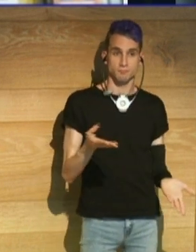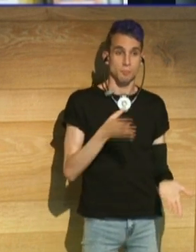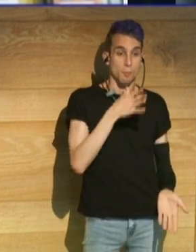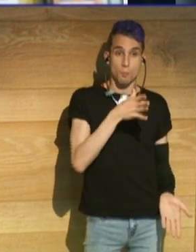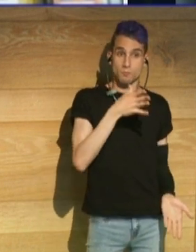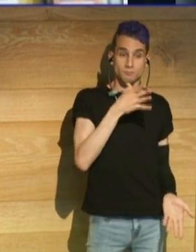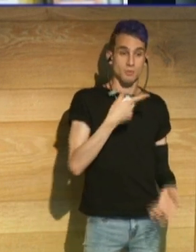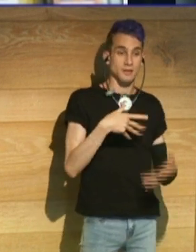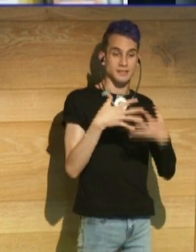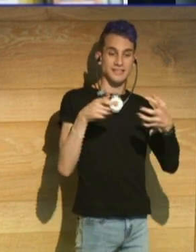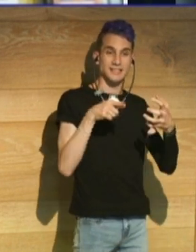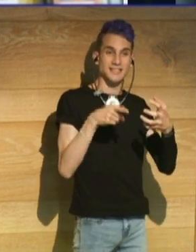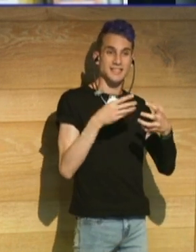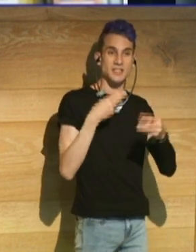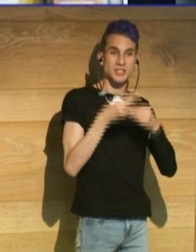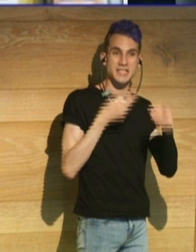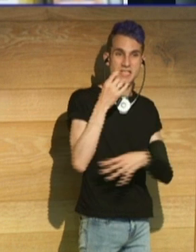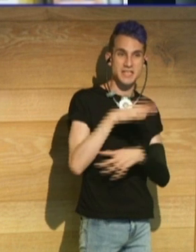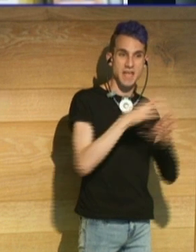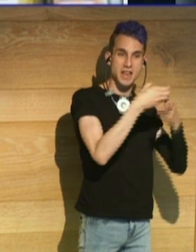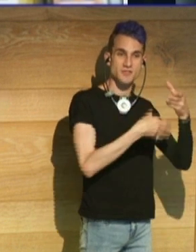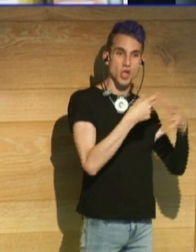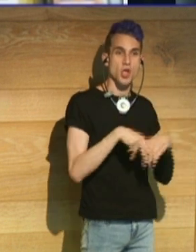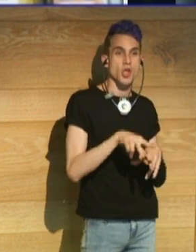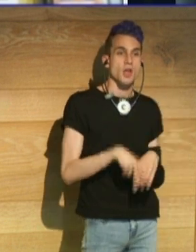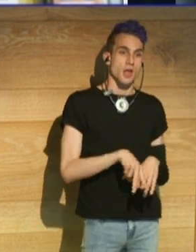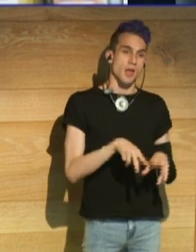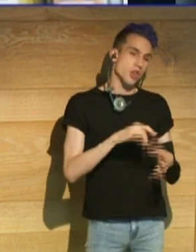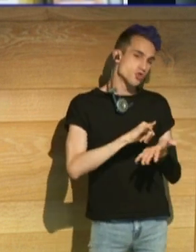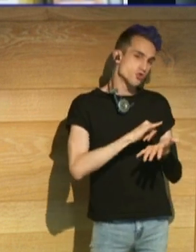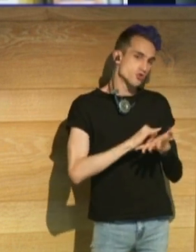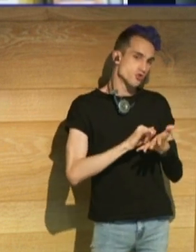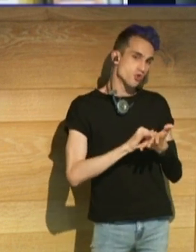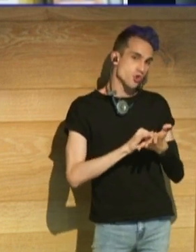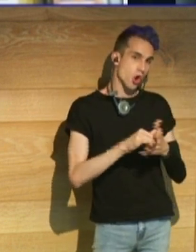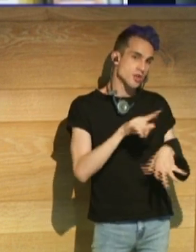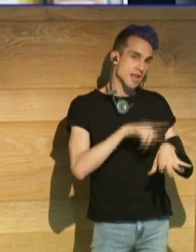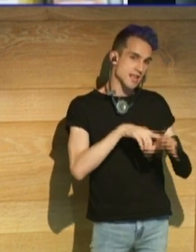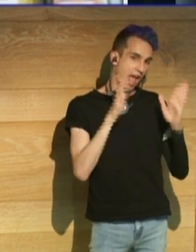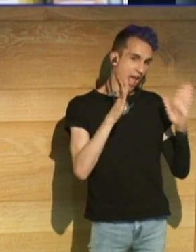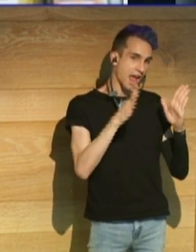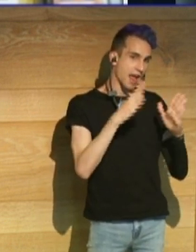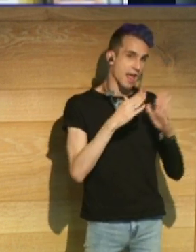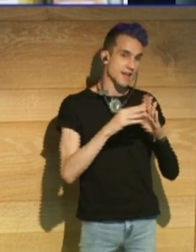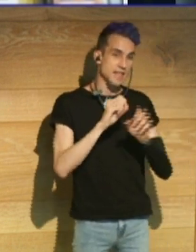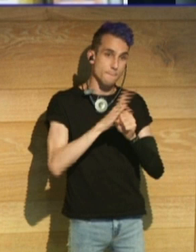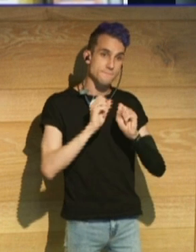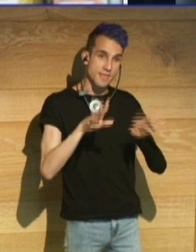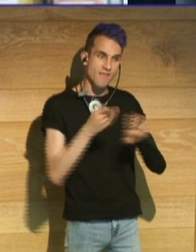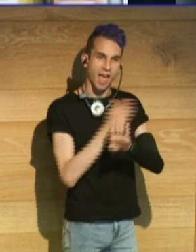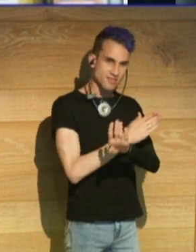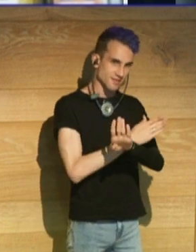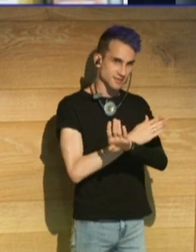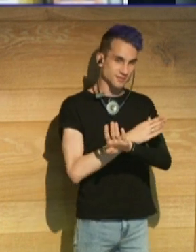importante por el New York Times justo antes del estallido de la pandemia. Y por lo tanto, pues